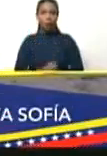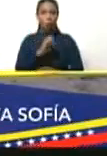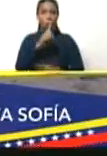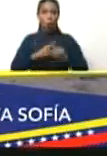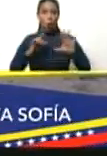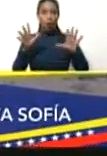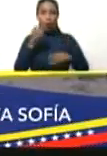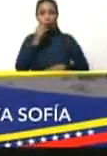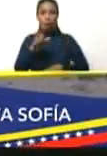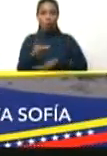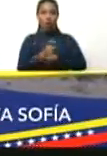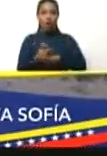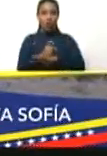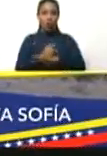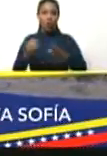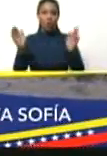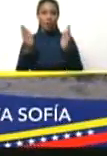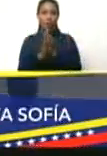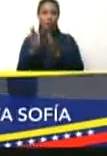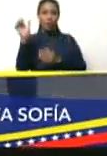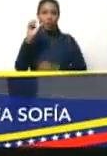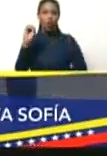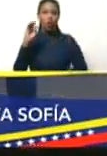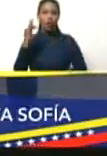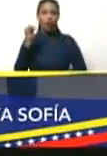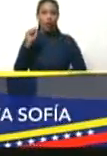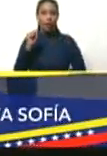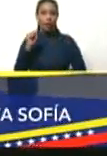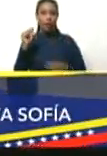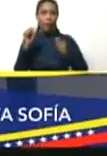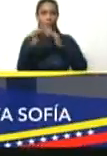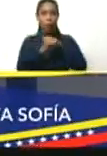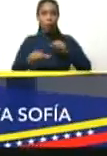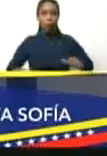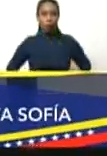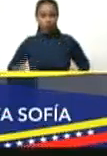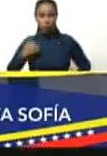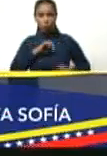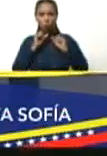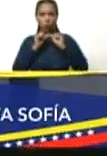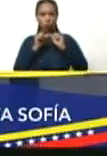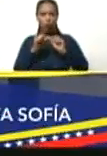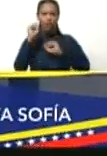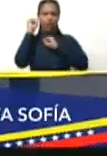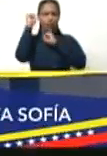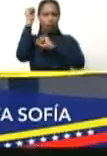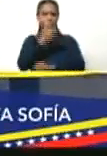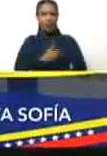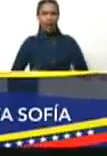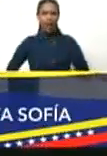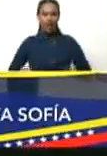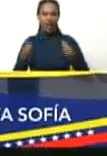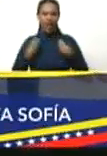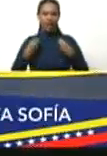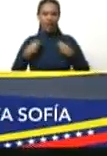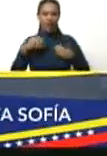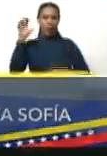del buen gobierno, desde Santa Sofía, Acarigua, Estado Portuguesa. Nosotros seguiremos venciendo, presidente. ¡Que viva la